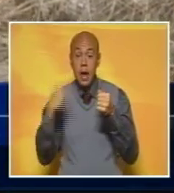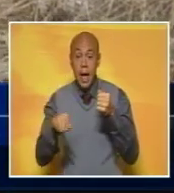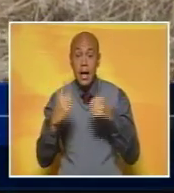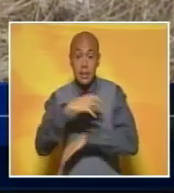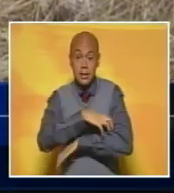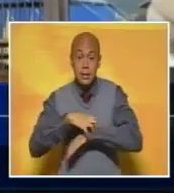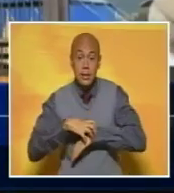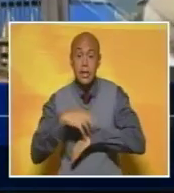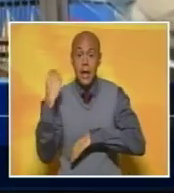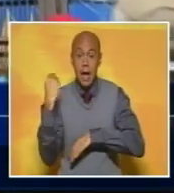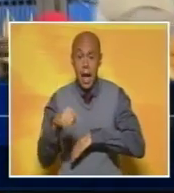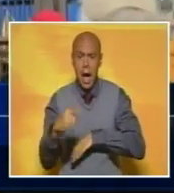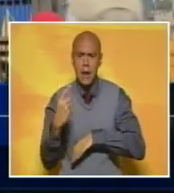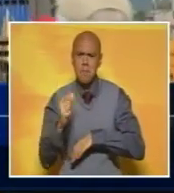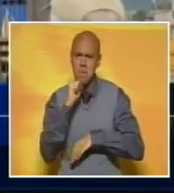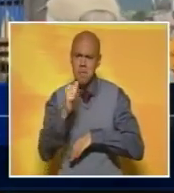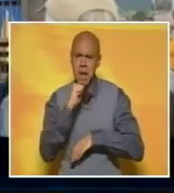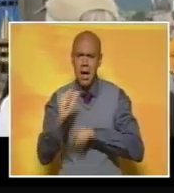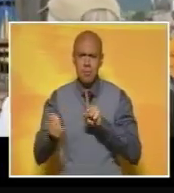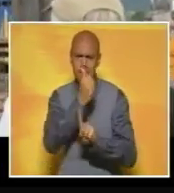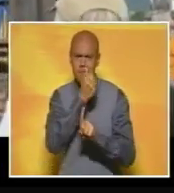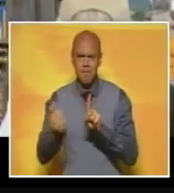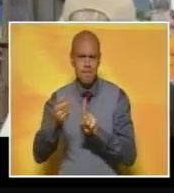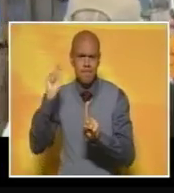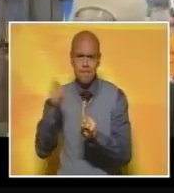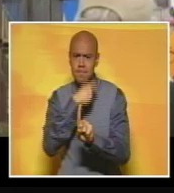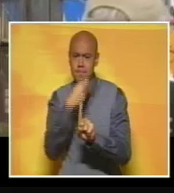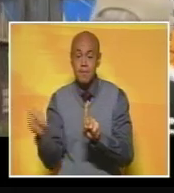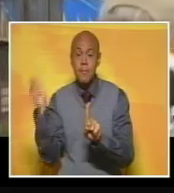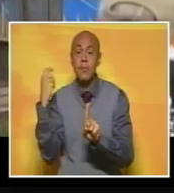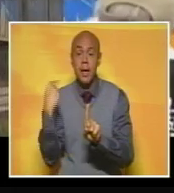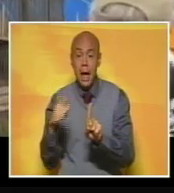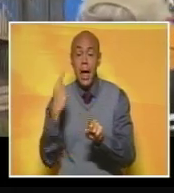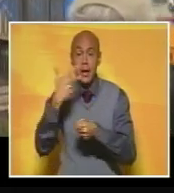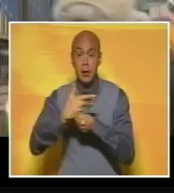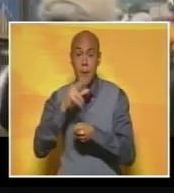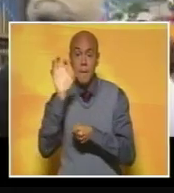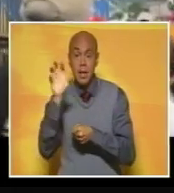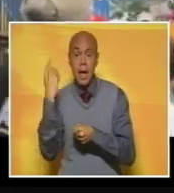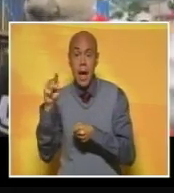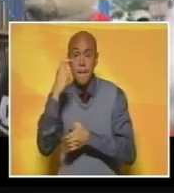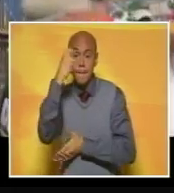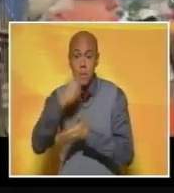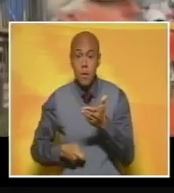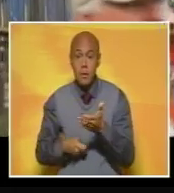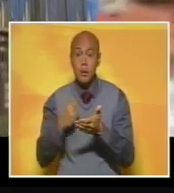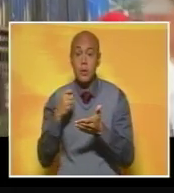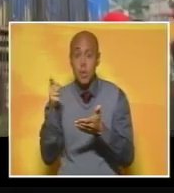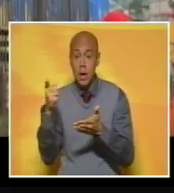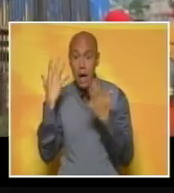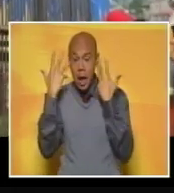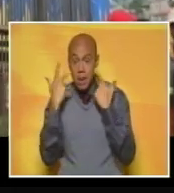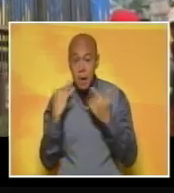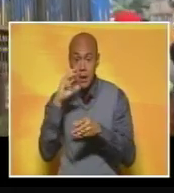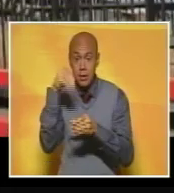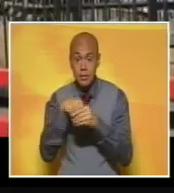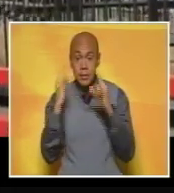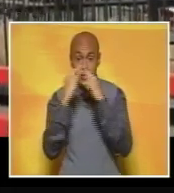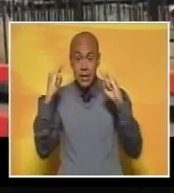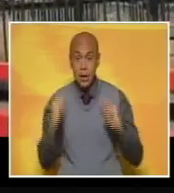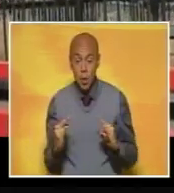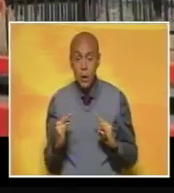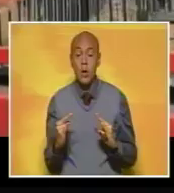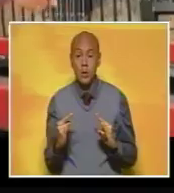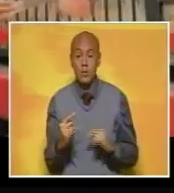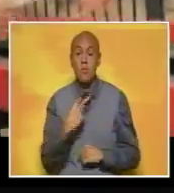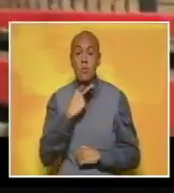tigres pasaron por malos tratos en Guatemala, país que a través de leyes prohibió la tenencia de este tipo de animales en circos.